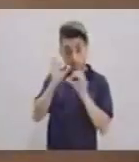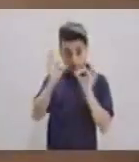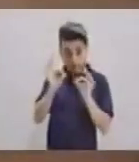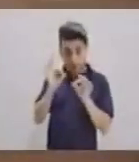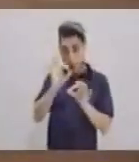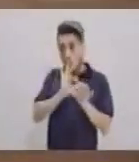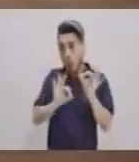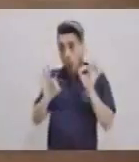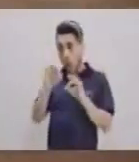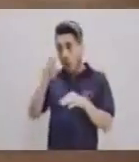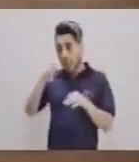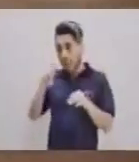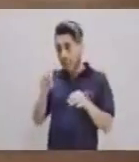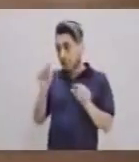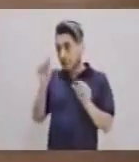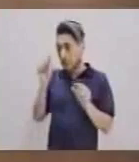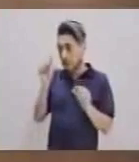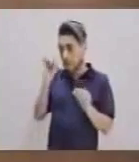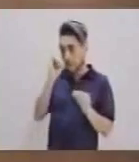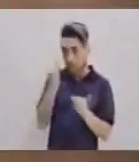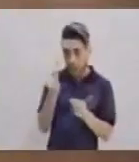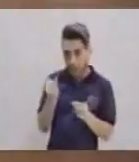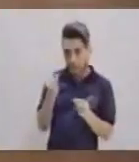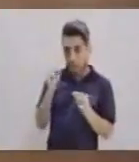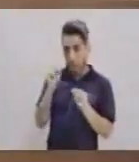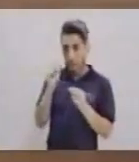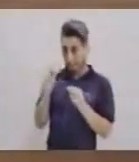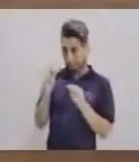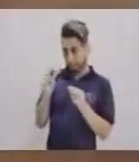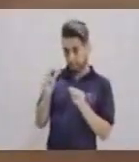está adecuada para el trazo que estoy realizando.